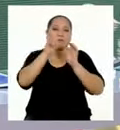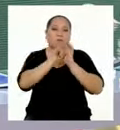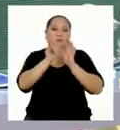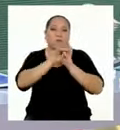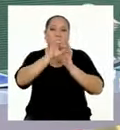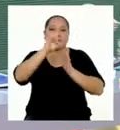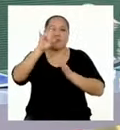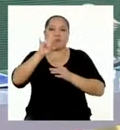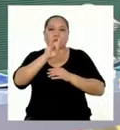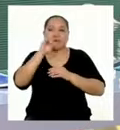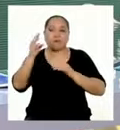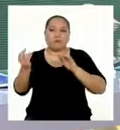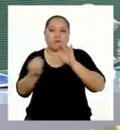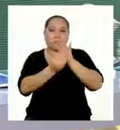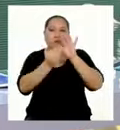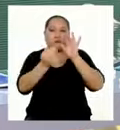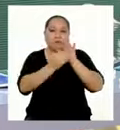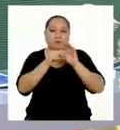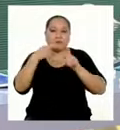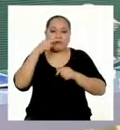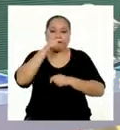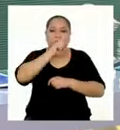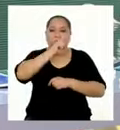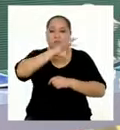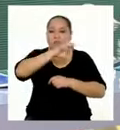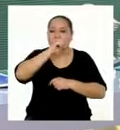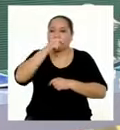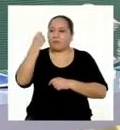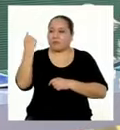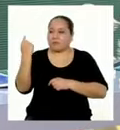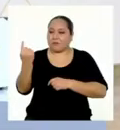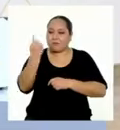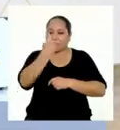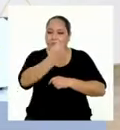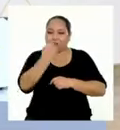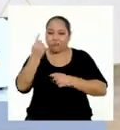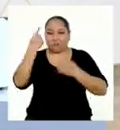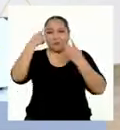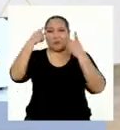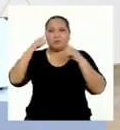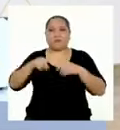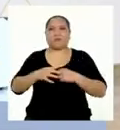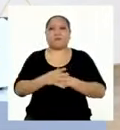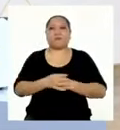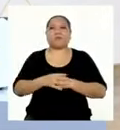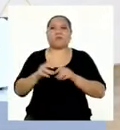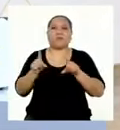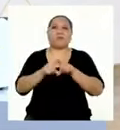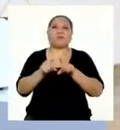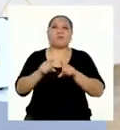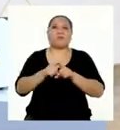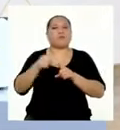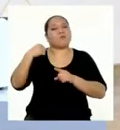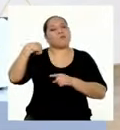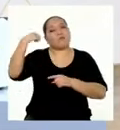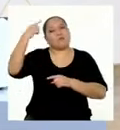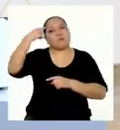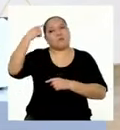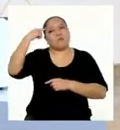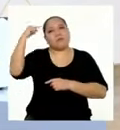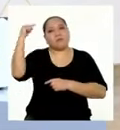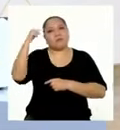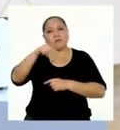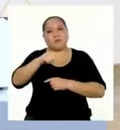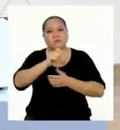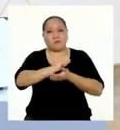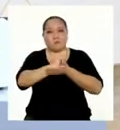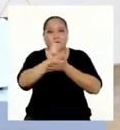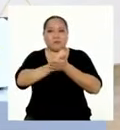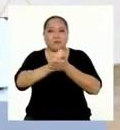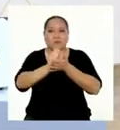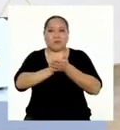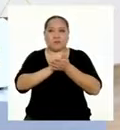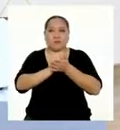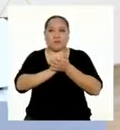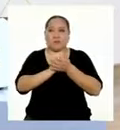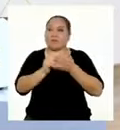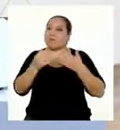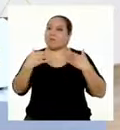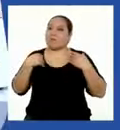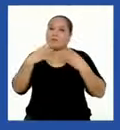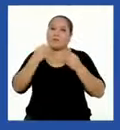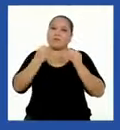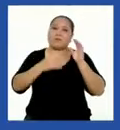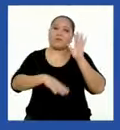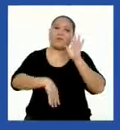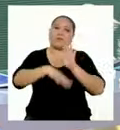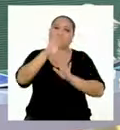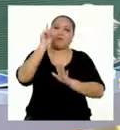que estoy empleando refuerzan lo dicho en cada acuerdo. Además, tengamos en cuenta que este texto ocupará más